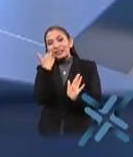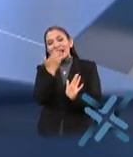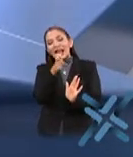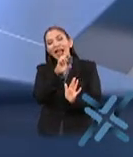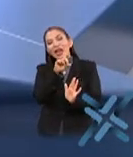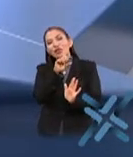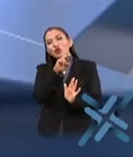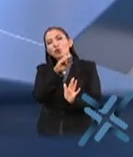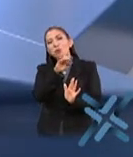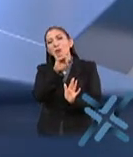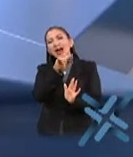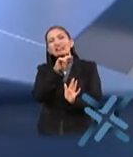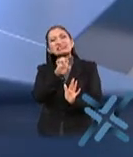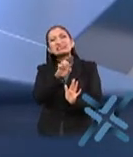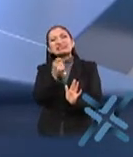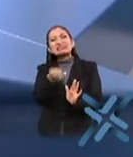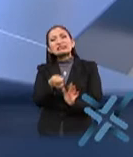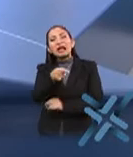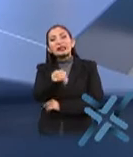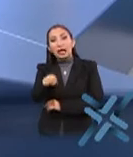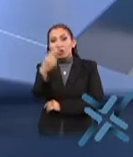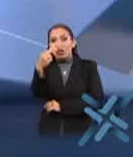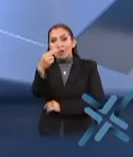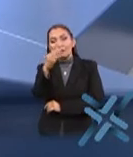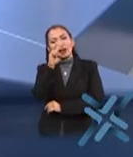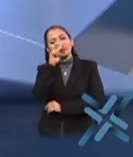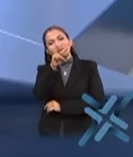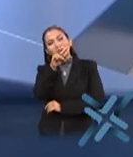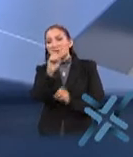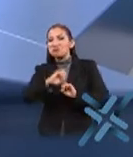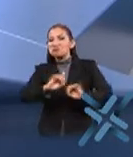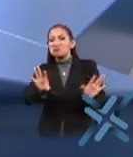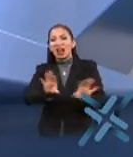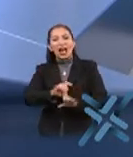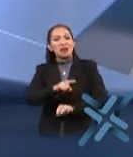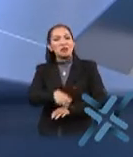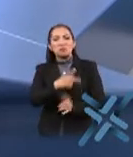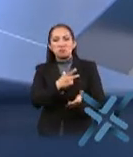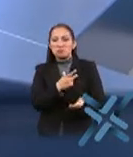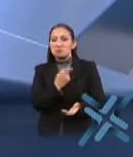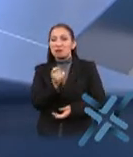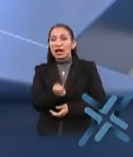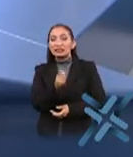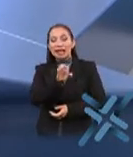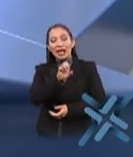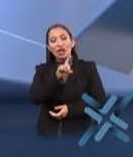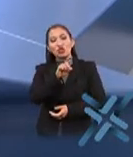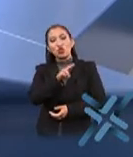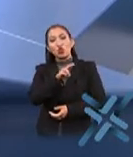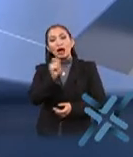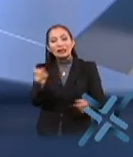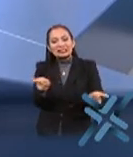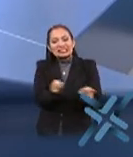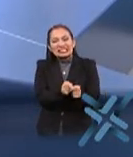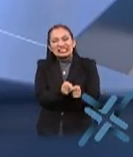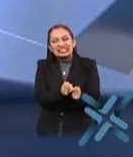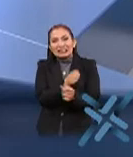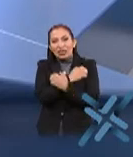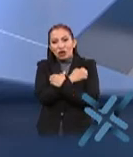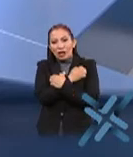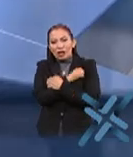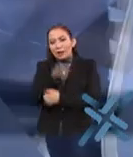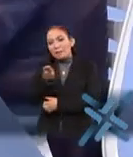ser EduByte. EduByte, bueno, desde el nombre me parece que se explica solo el programa. Edu es un acrónimo de educación